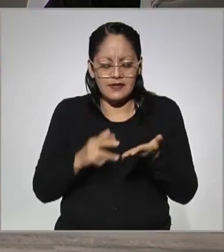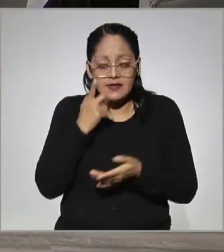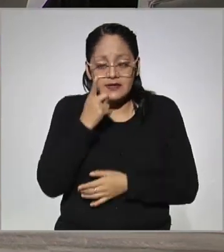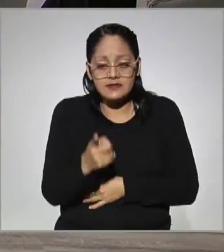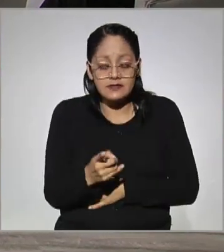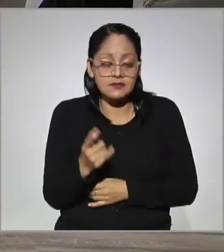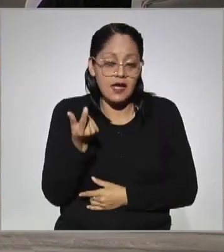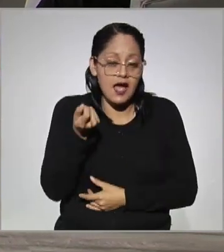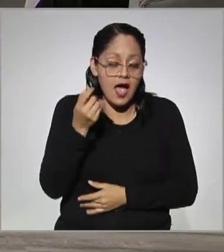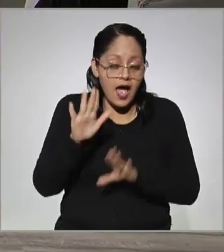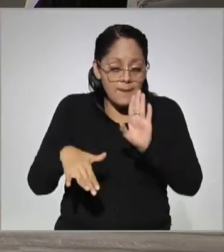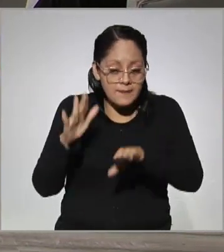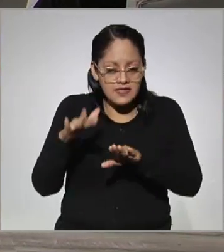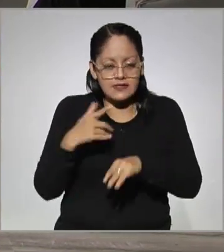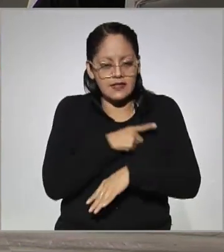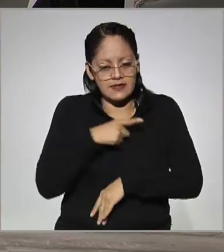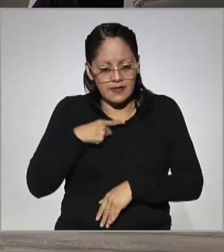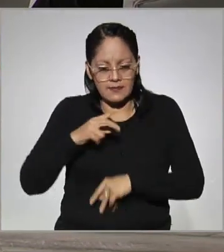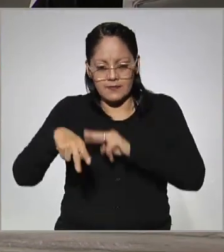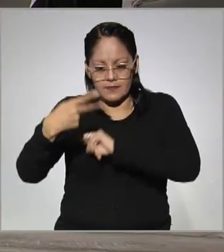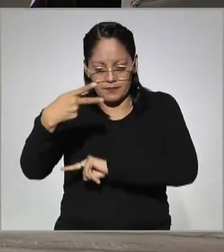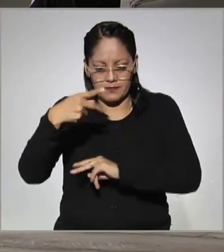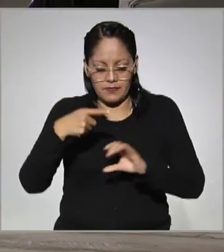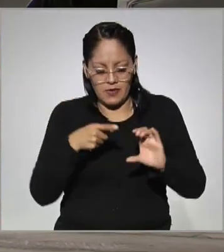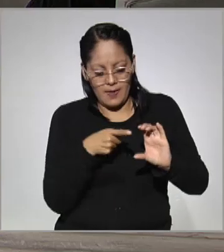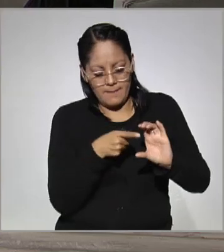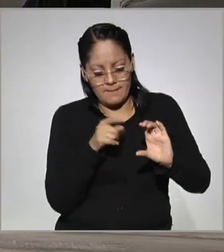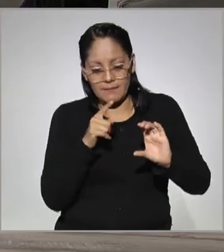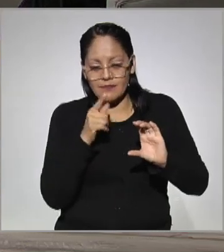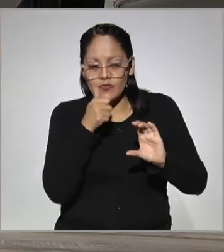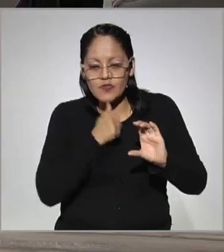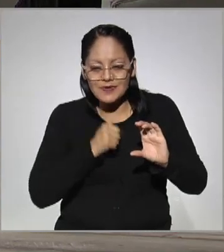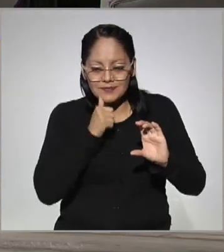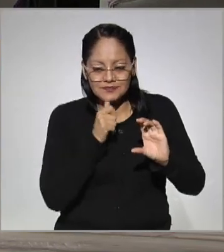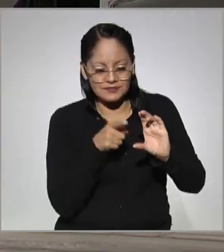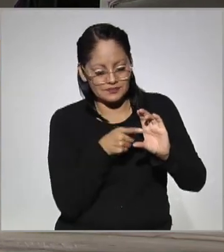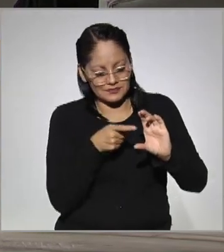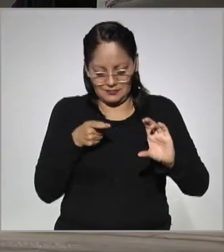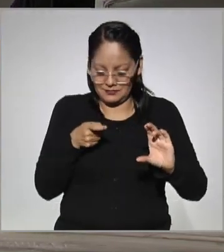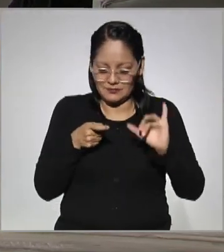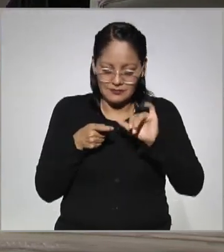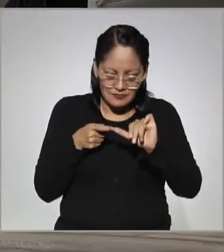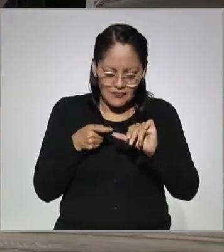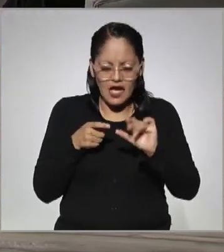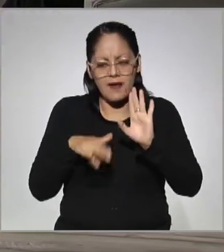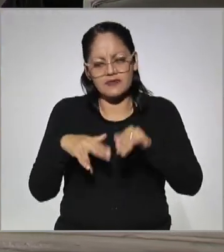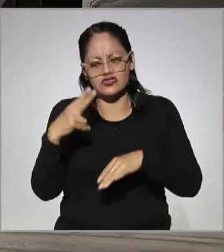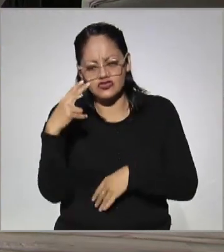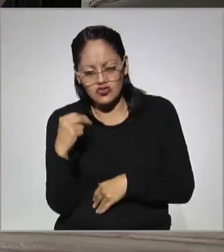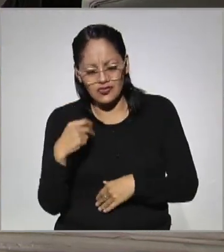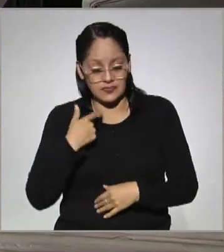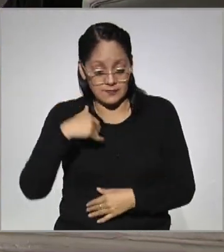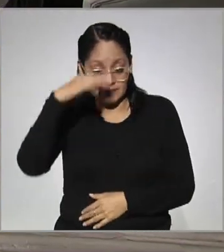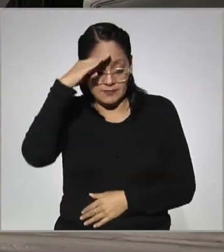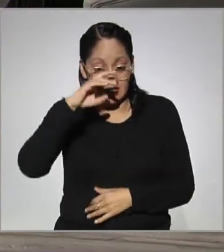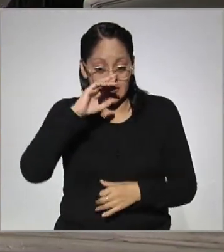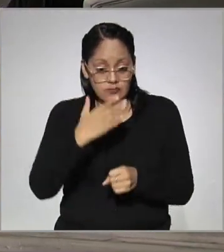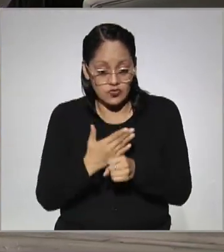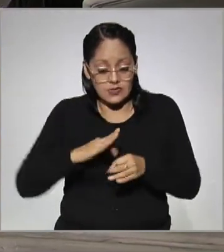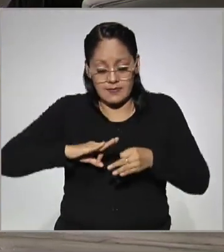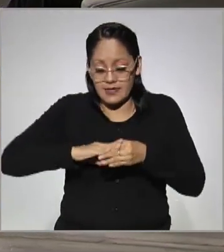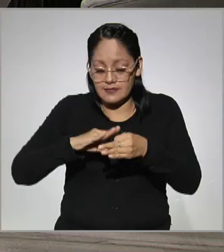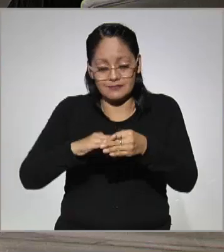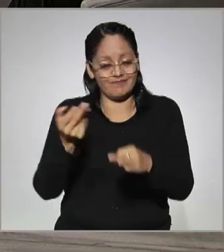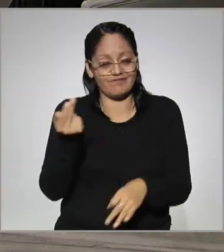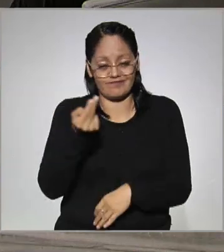dice que algunas veces sí se debe hacer Papá Nicolau y otras veces no. Ella siente que es una gran responsabilidad estarse checando